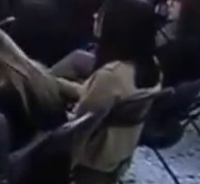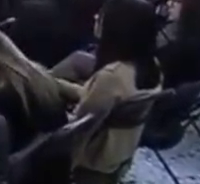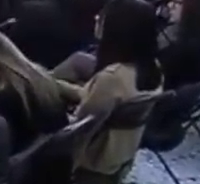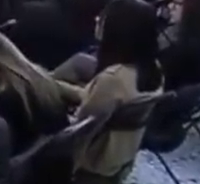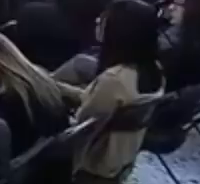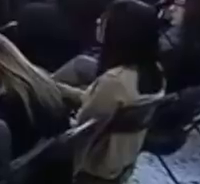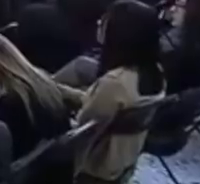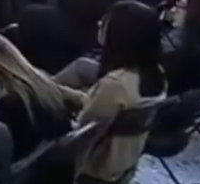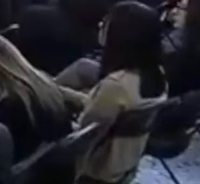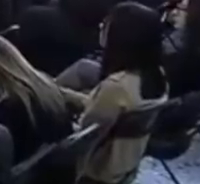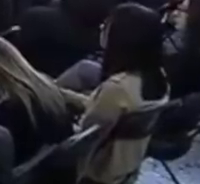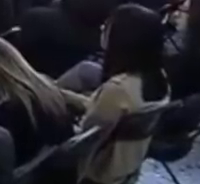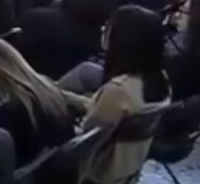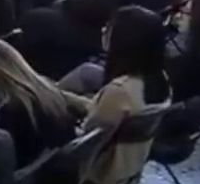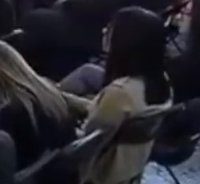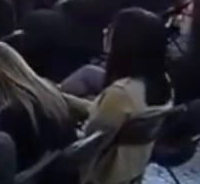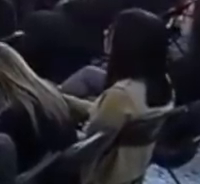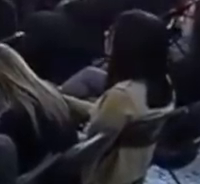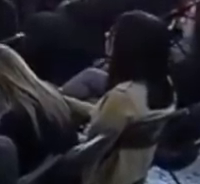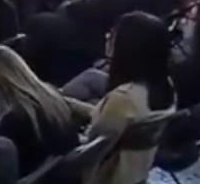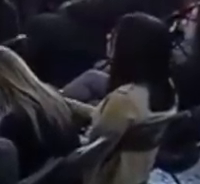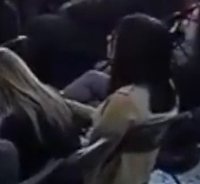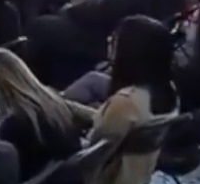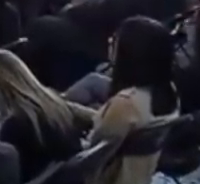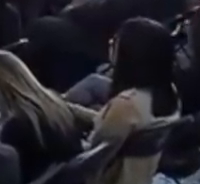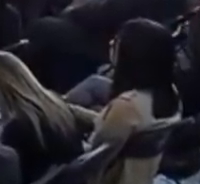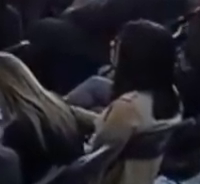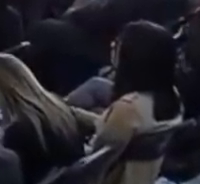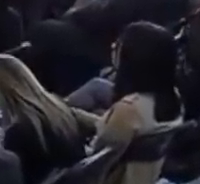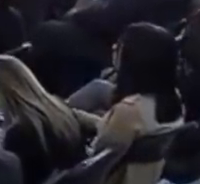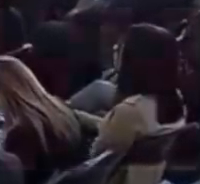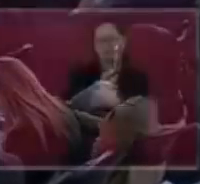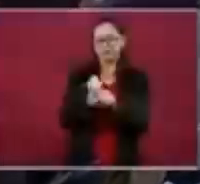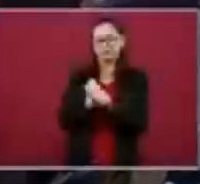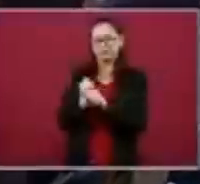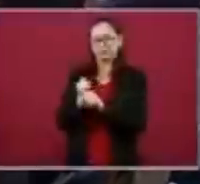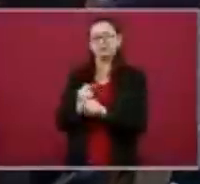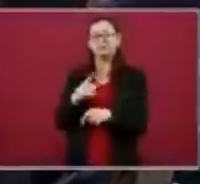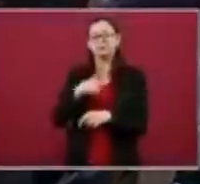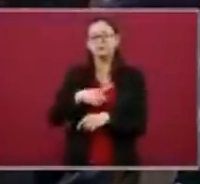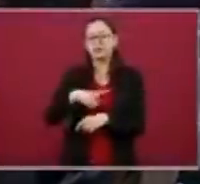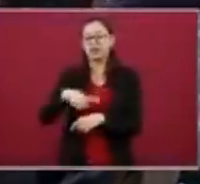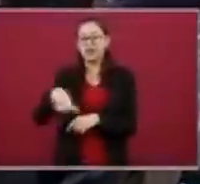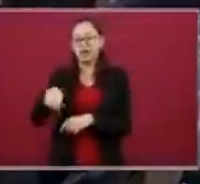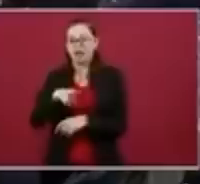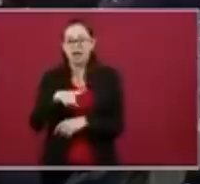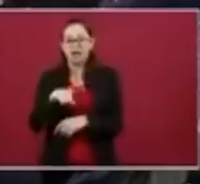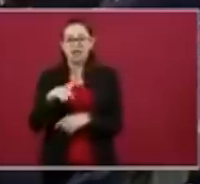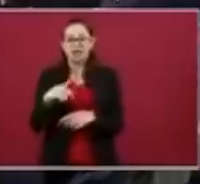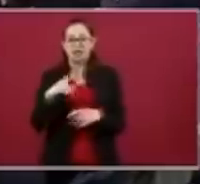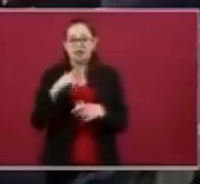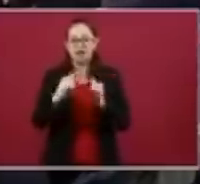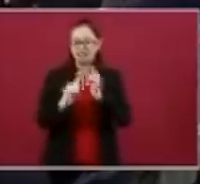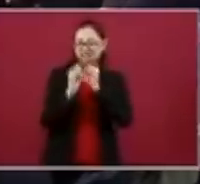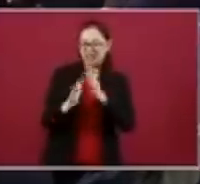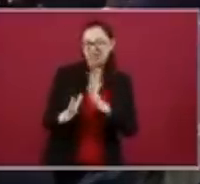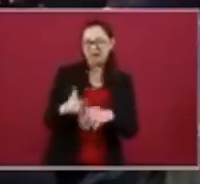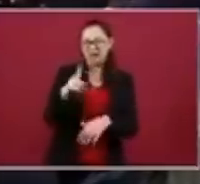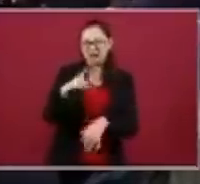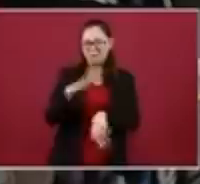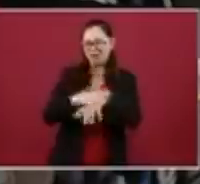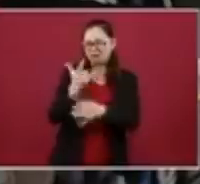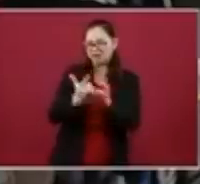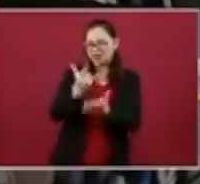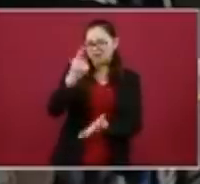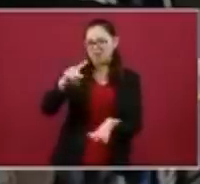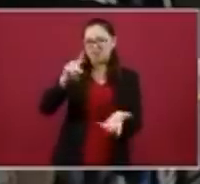que luego fueron consignados e incluso investigados, aun cuando presentaron pruebas de que eran apócrifas sus firmas. ¿Cómo va a proceder en